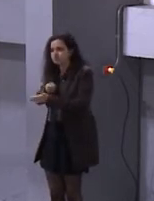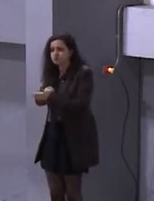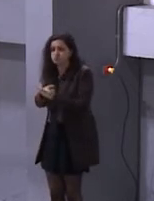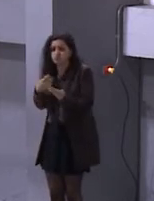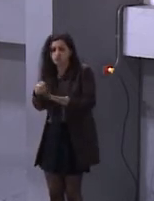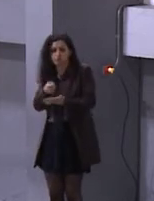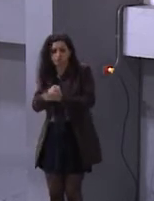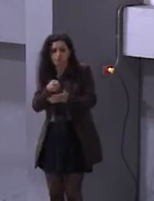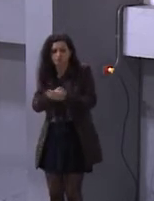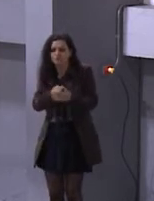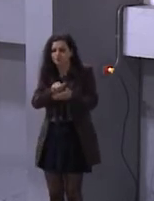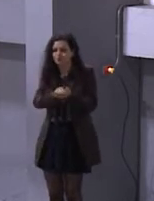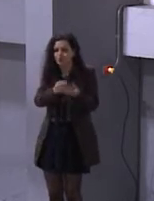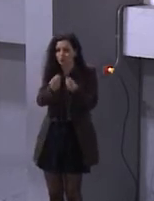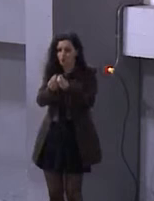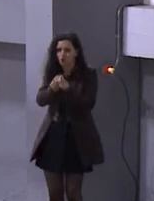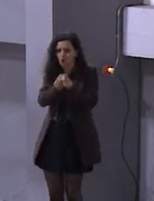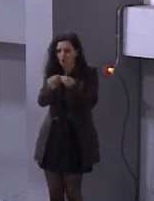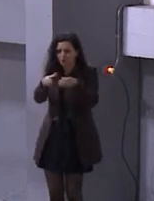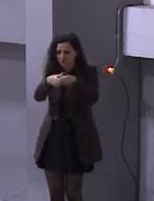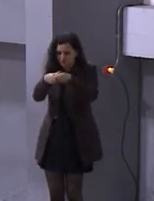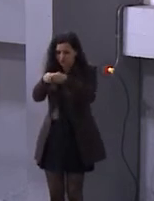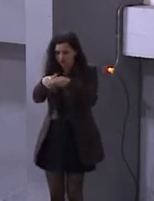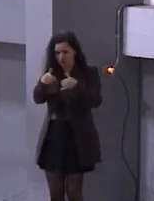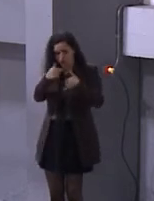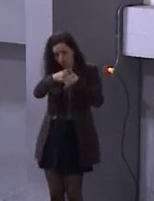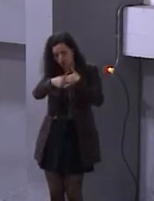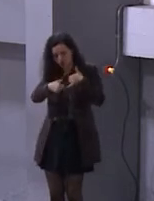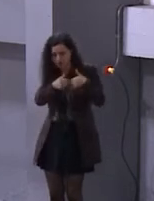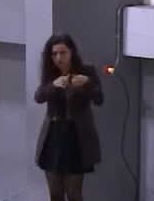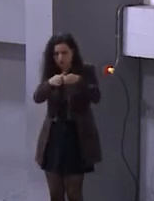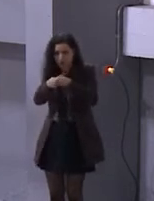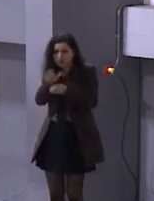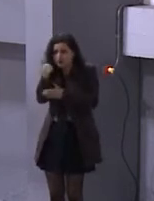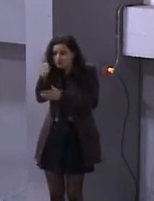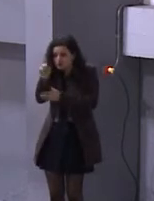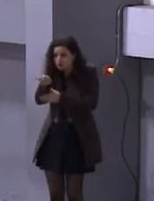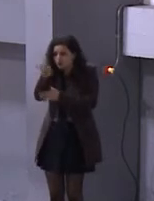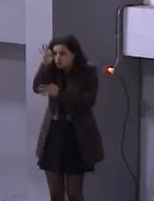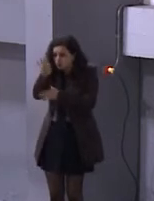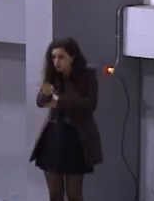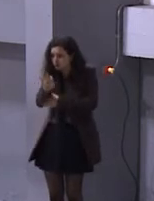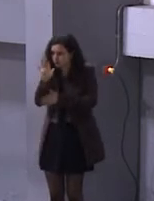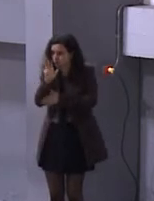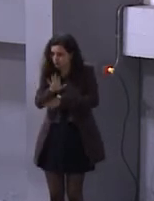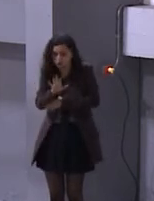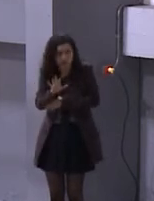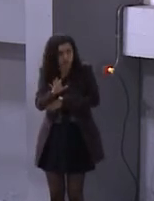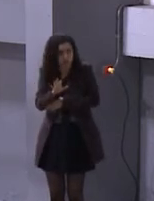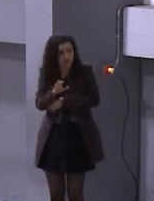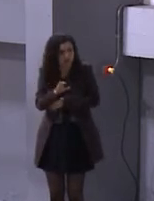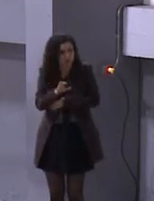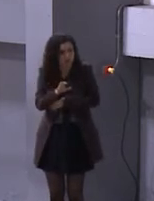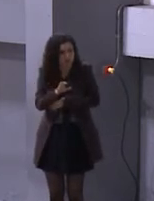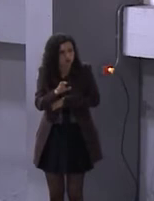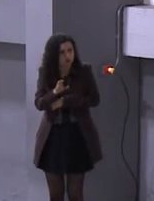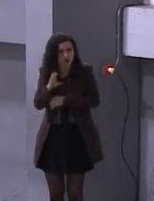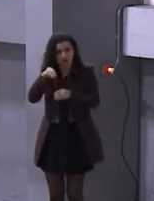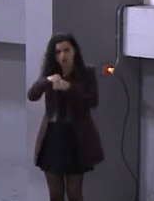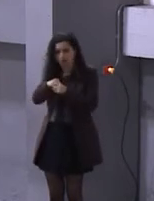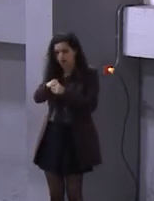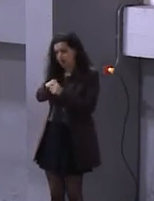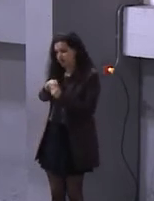las cooperativas del país para que ese 10% que estaba en la reforma